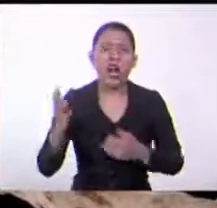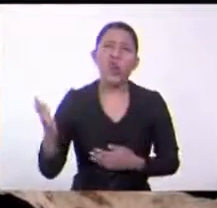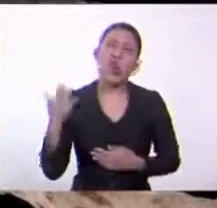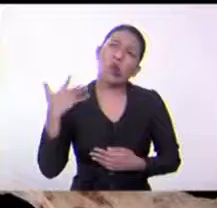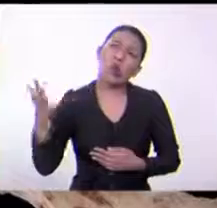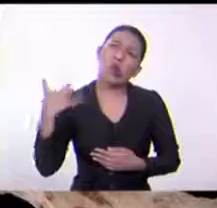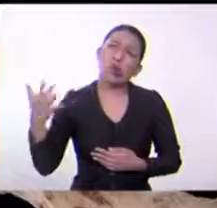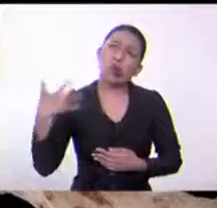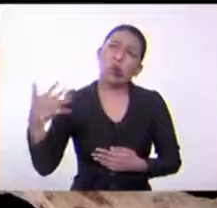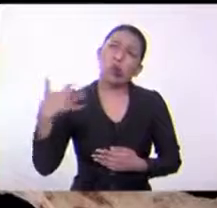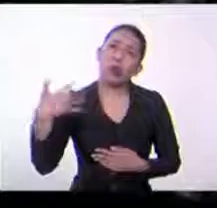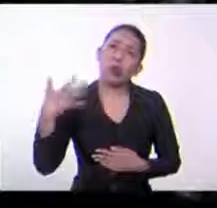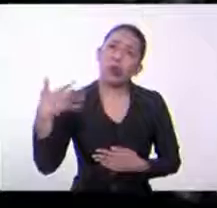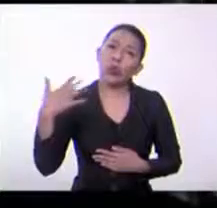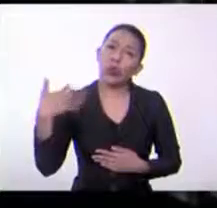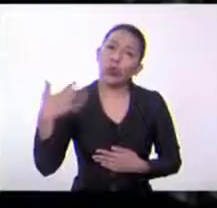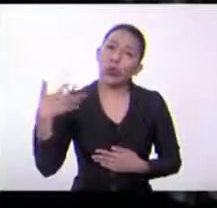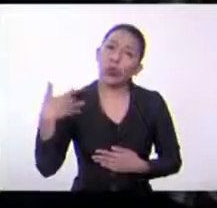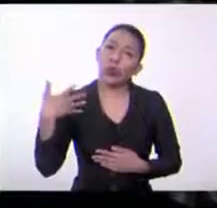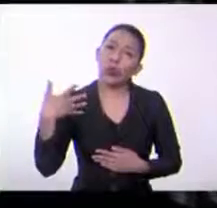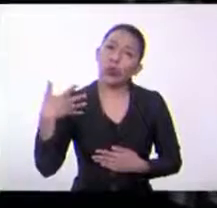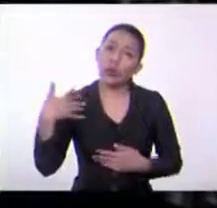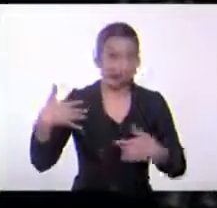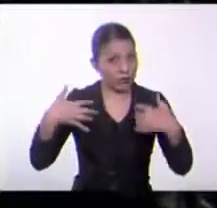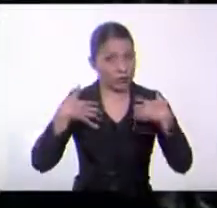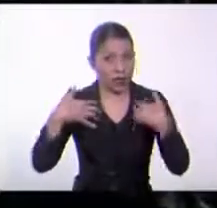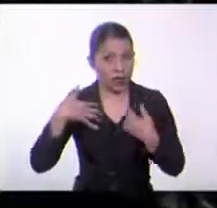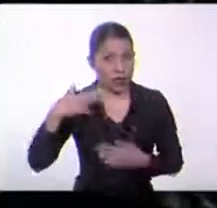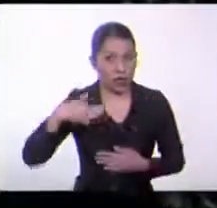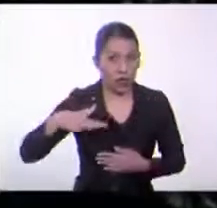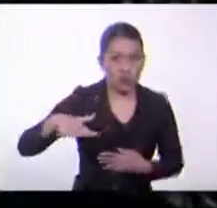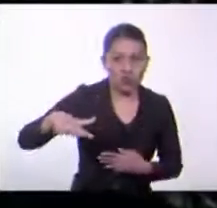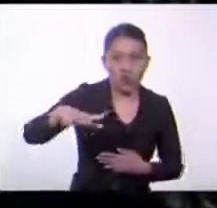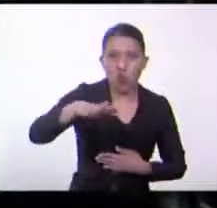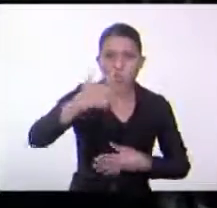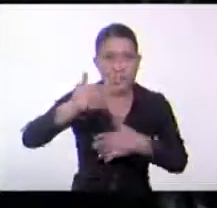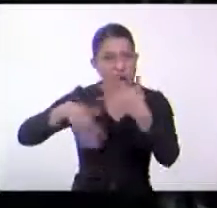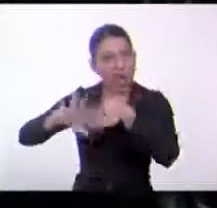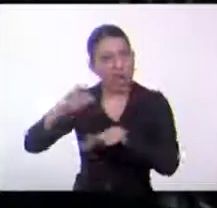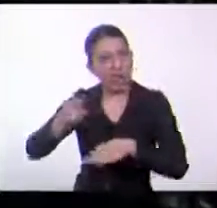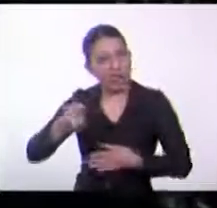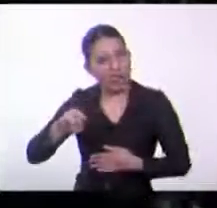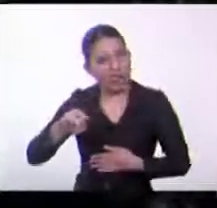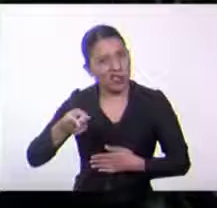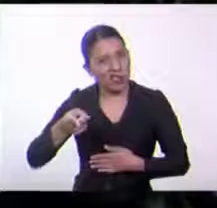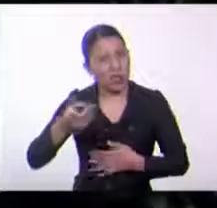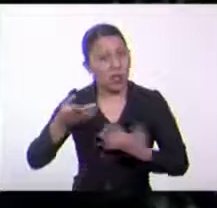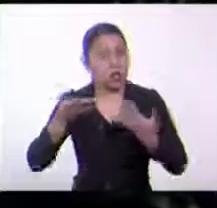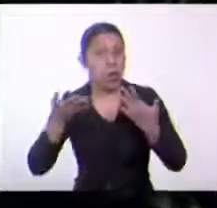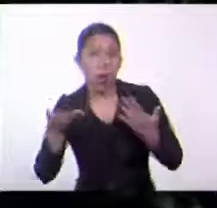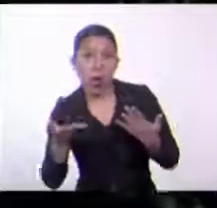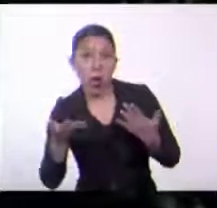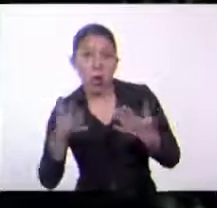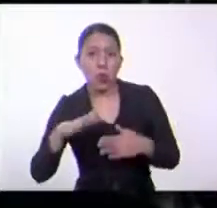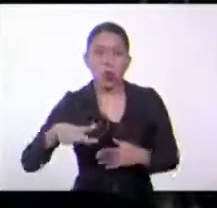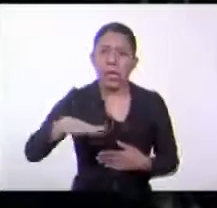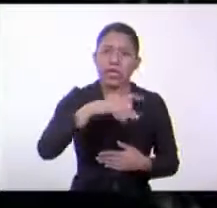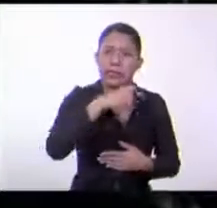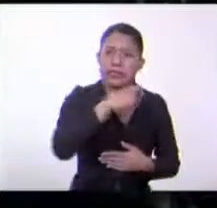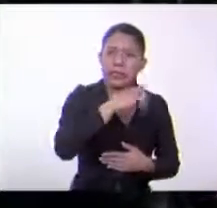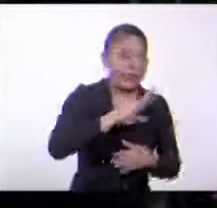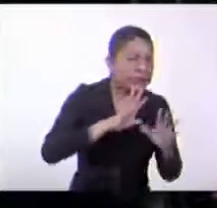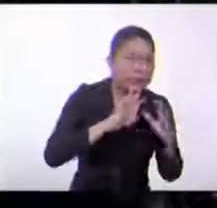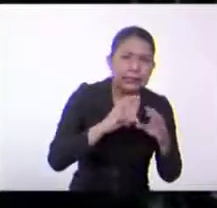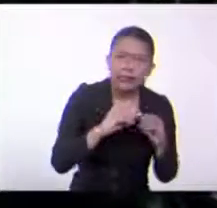caluroso, si viven en un lugar casi a nivel del mar o en un lugar alto y otras